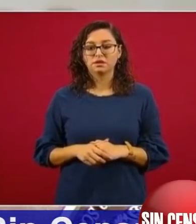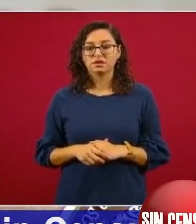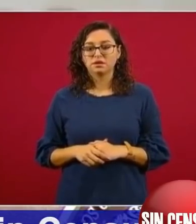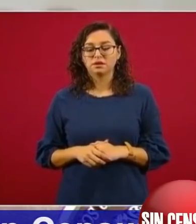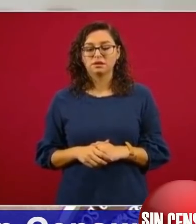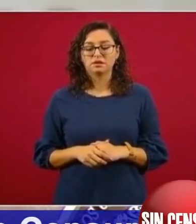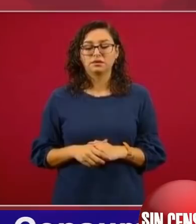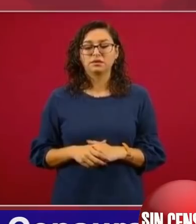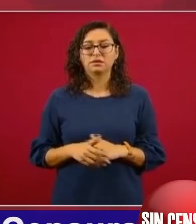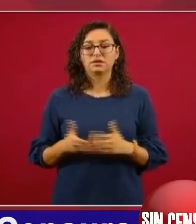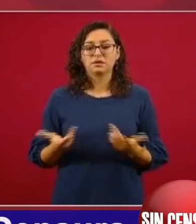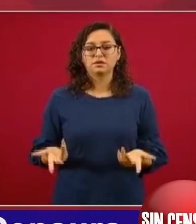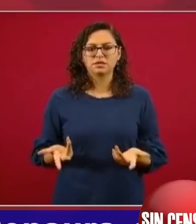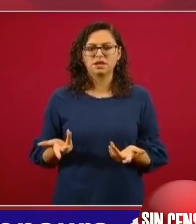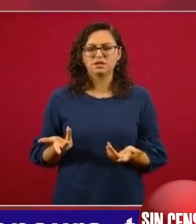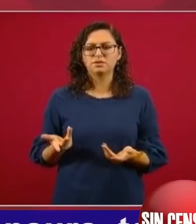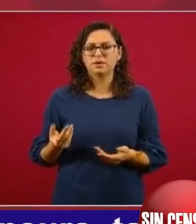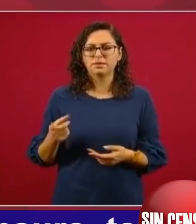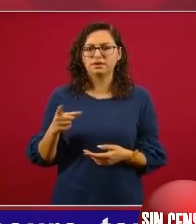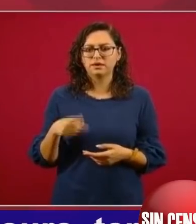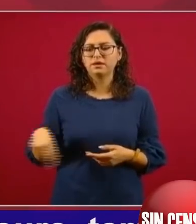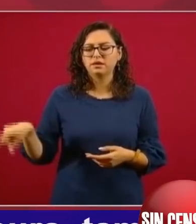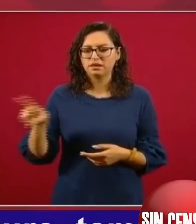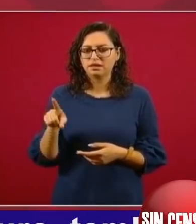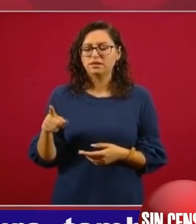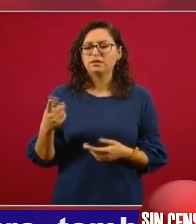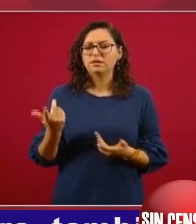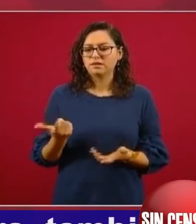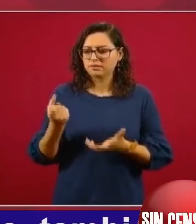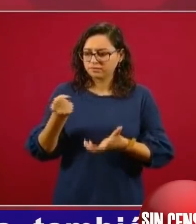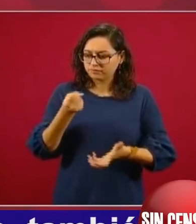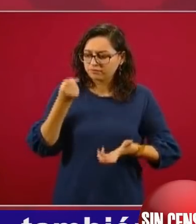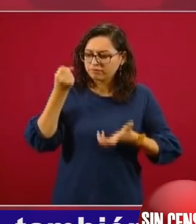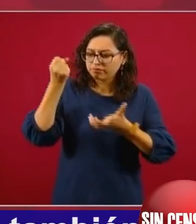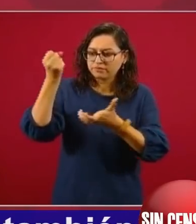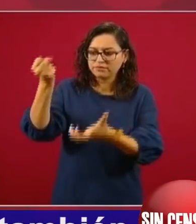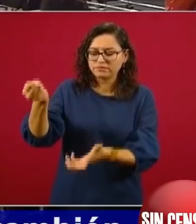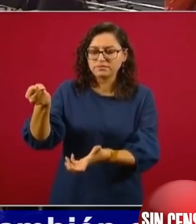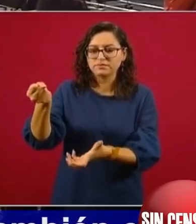Se cuenta con presupuesto para entregar